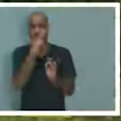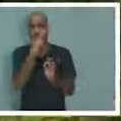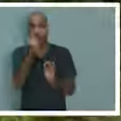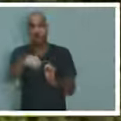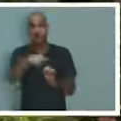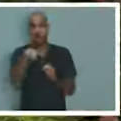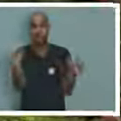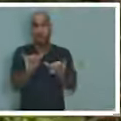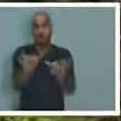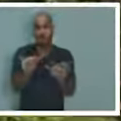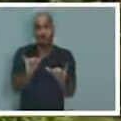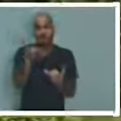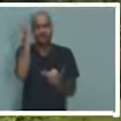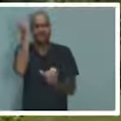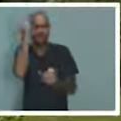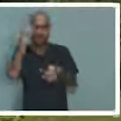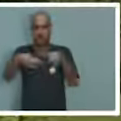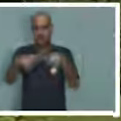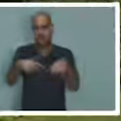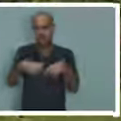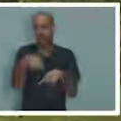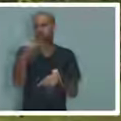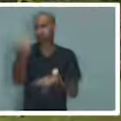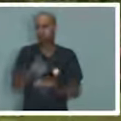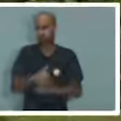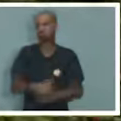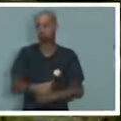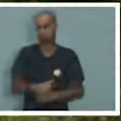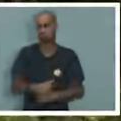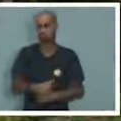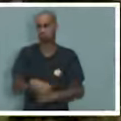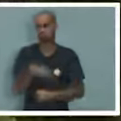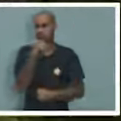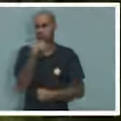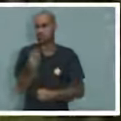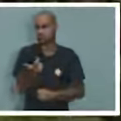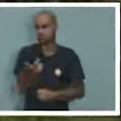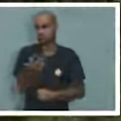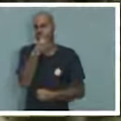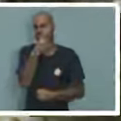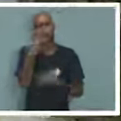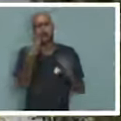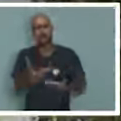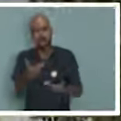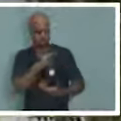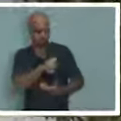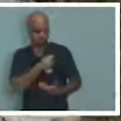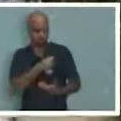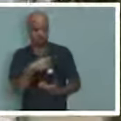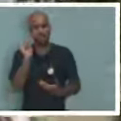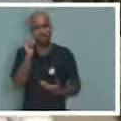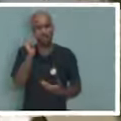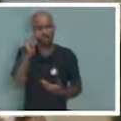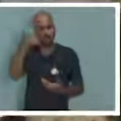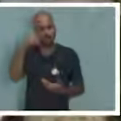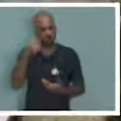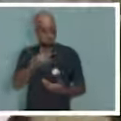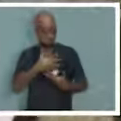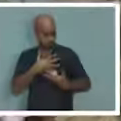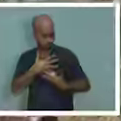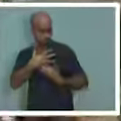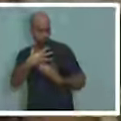juventud optimista, dinámica, creadora, nunca anquilosada ni formal. Una juventud que no se canse de amar, de buscar, de latir